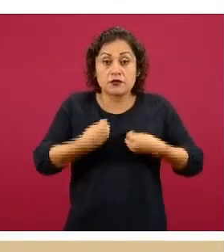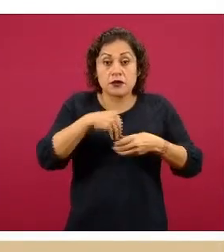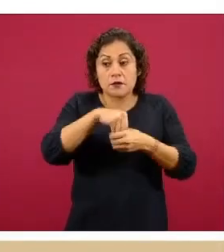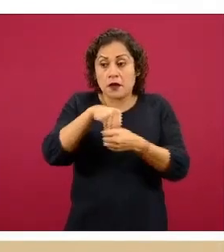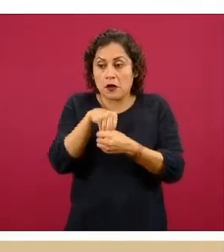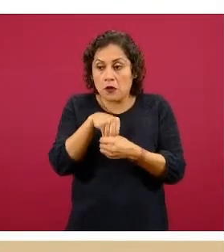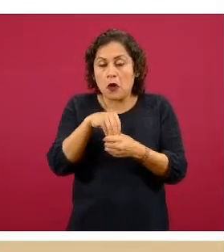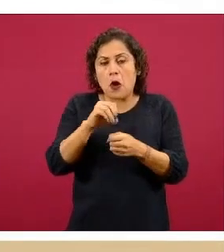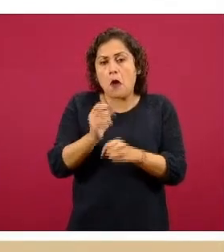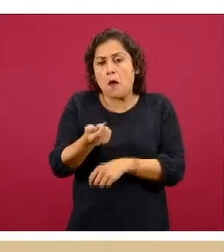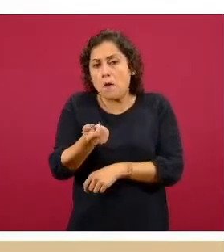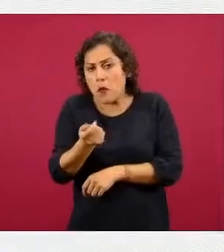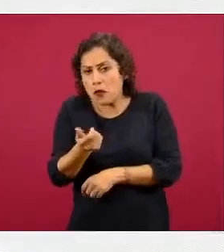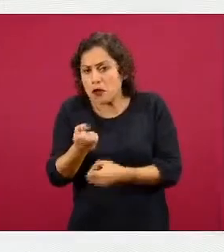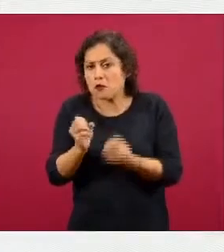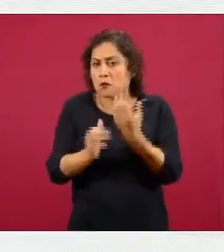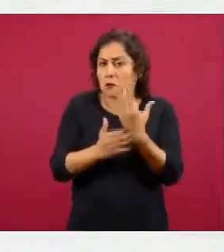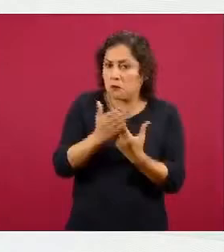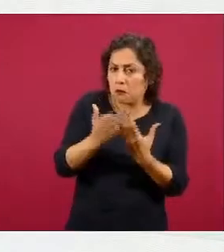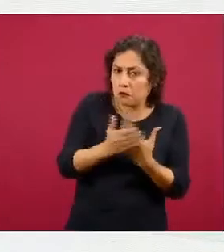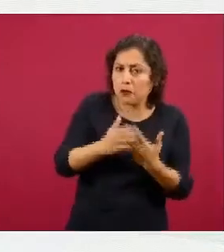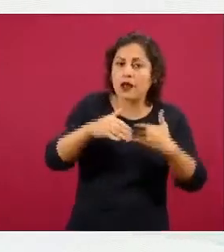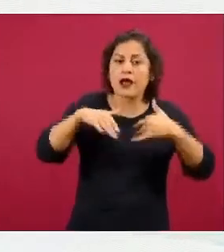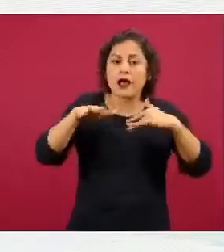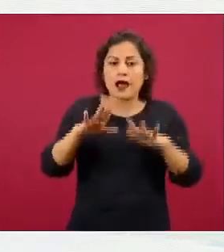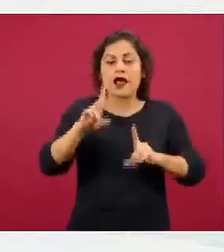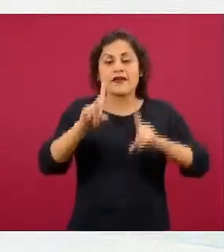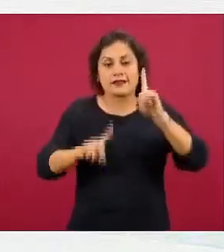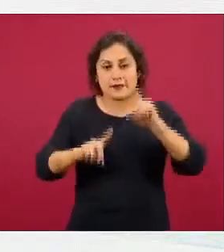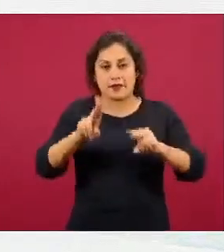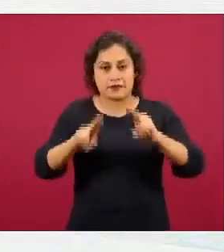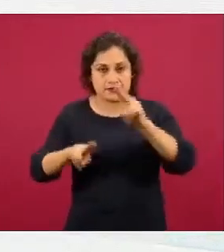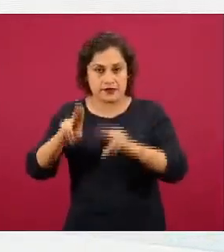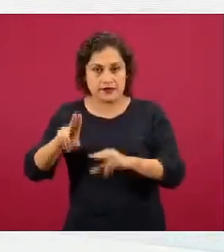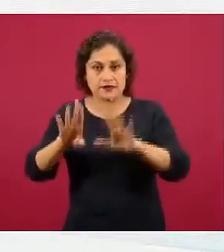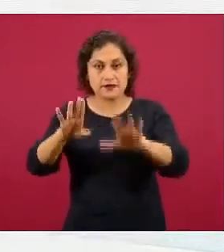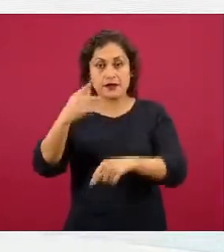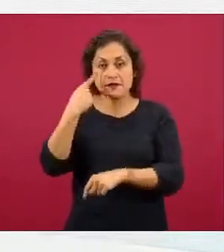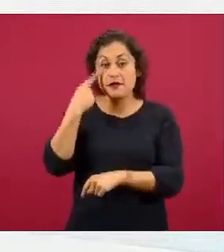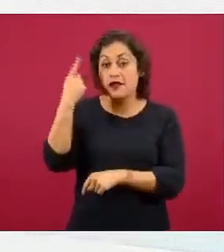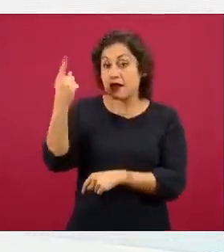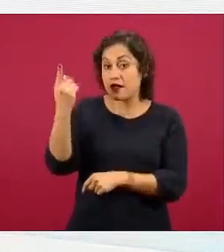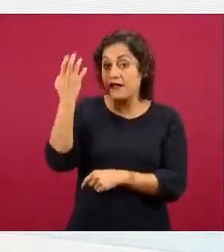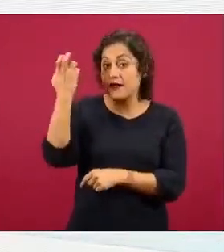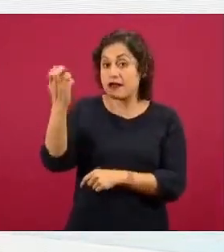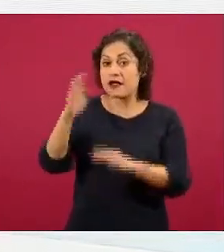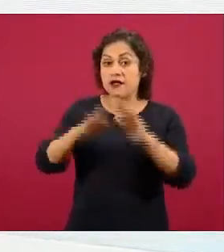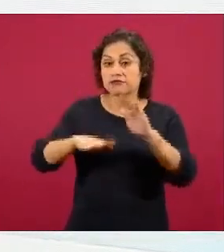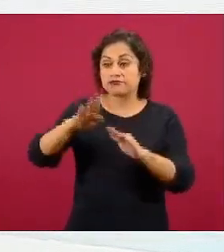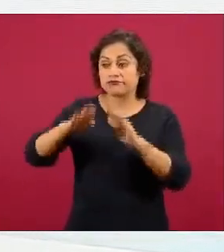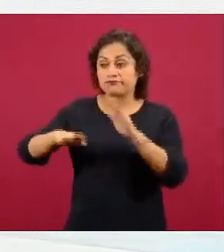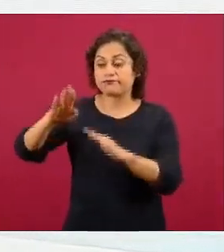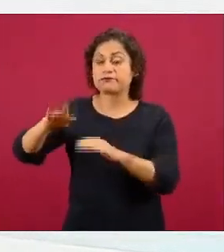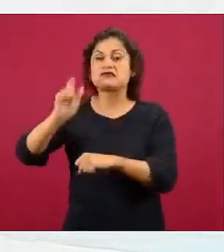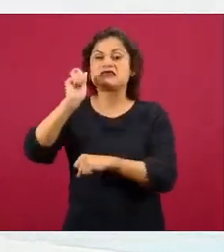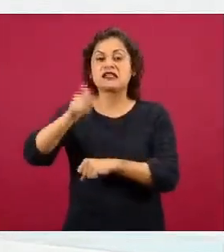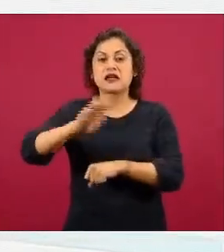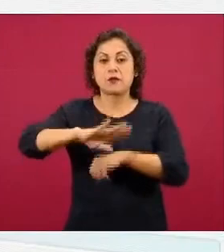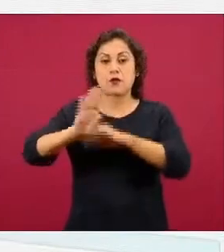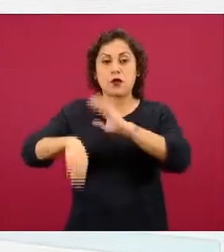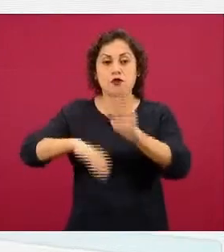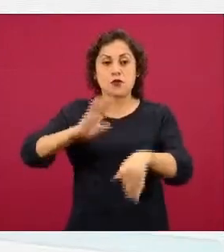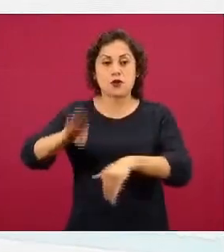se ve aquí es menor, ¿no? Y por eso esto se ve, pero cuando vemos el exceso de mortalidad, sí hubo una época con exceso,